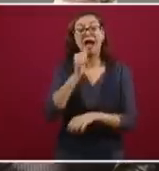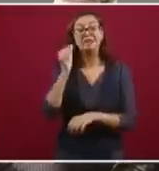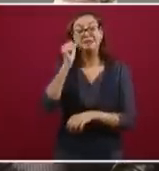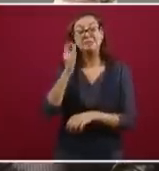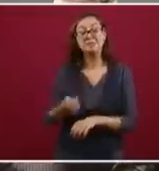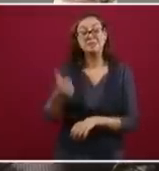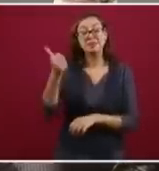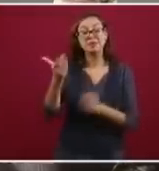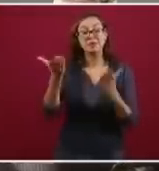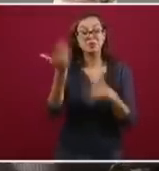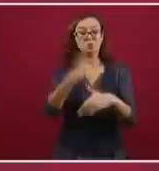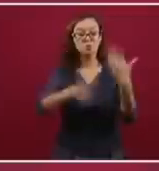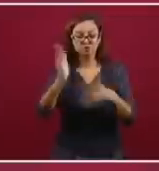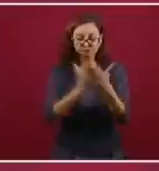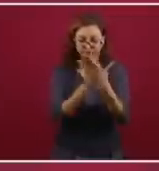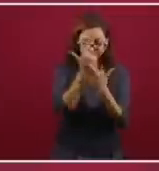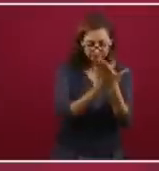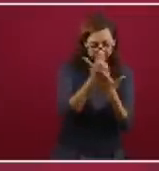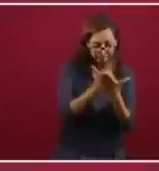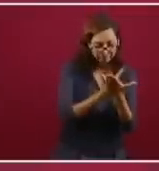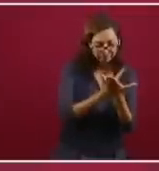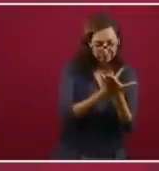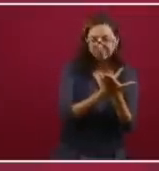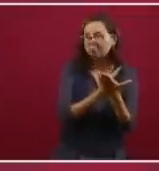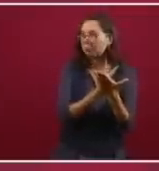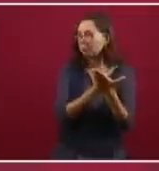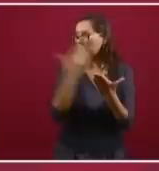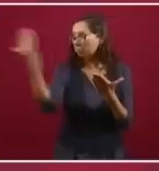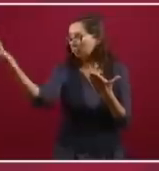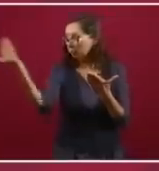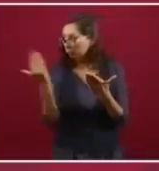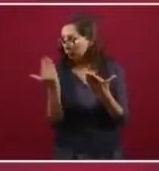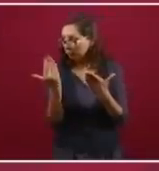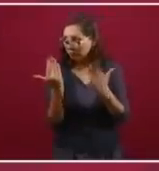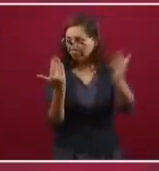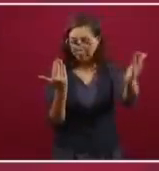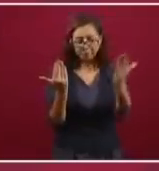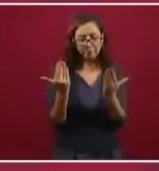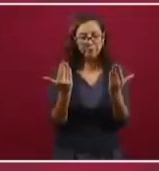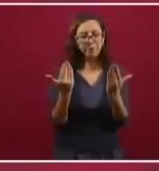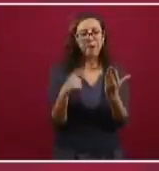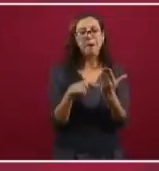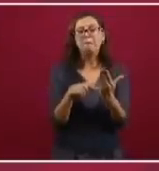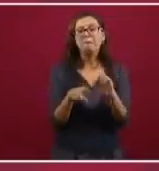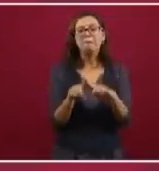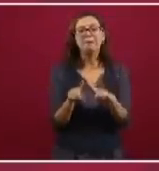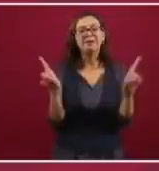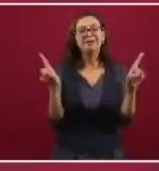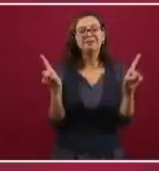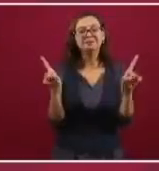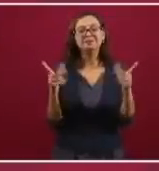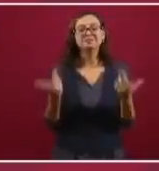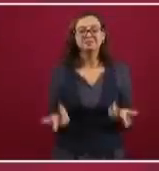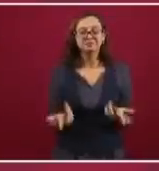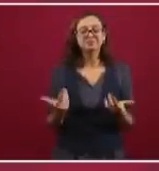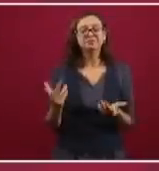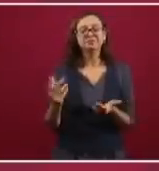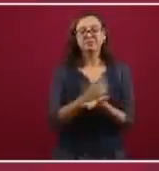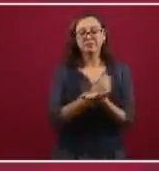muy contrario a todos los pronósticos. Hubo una reestructuración de